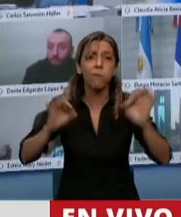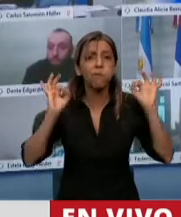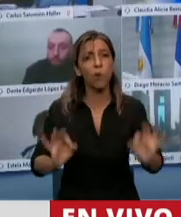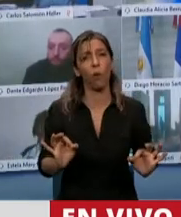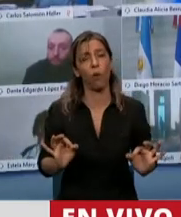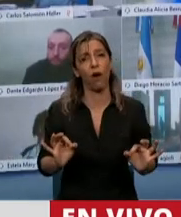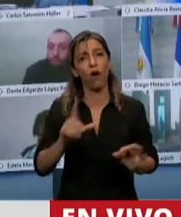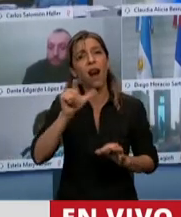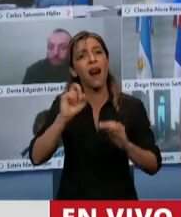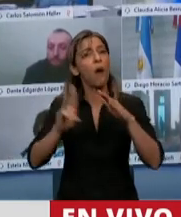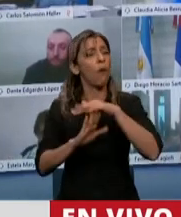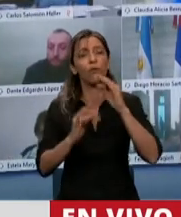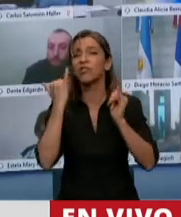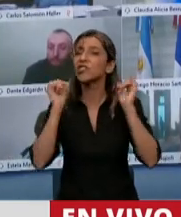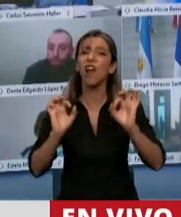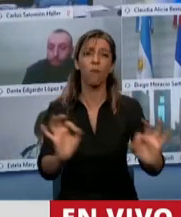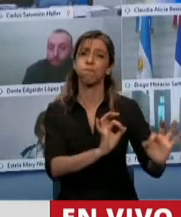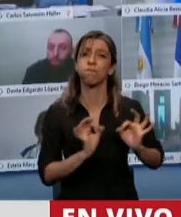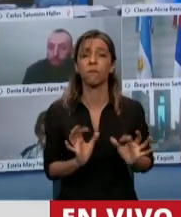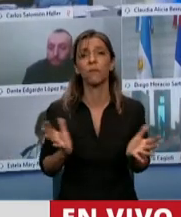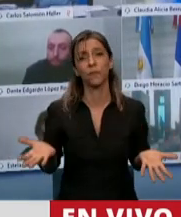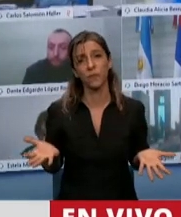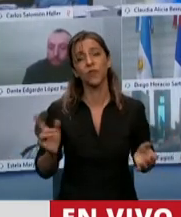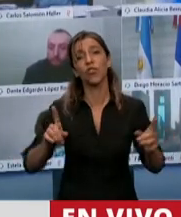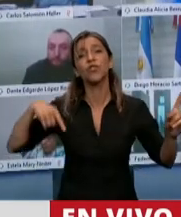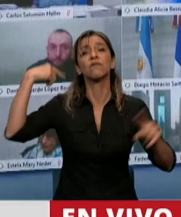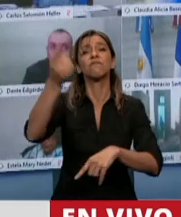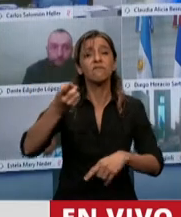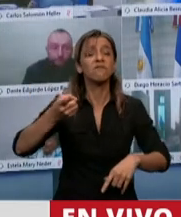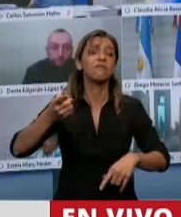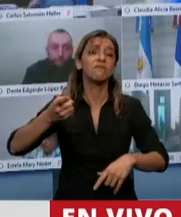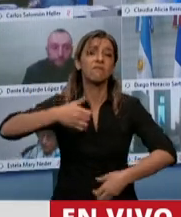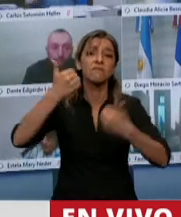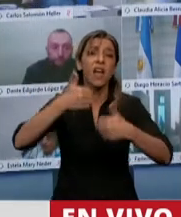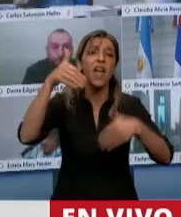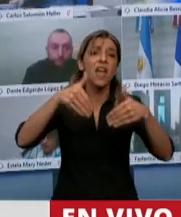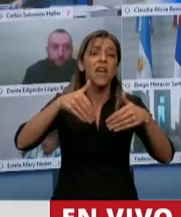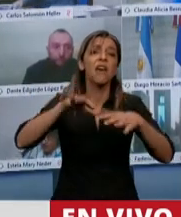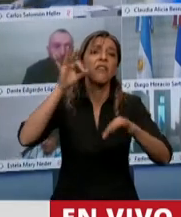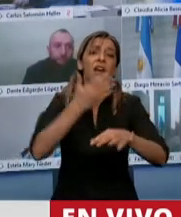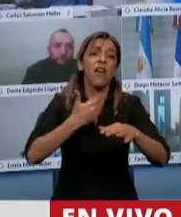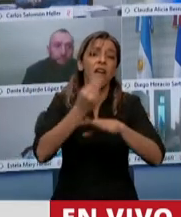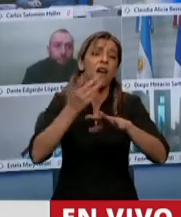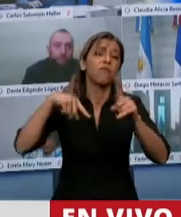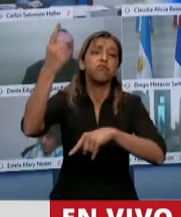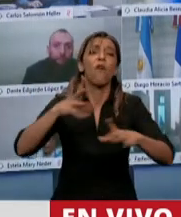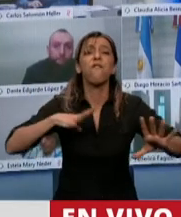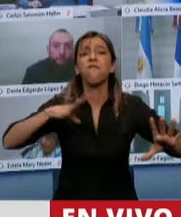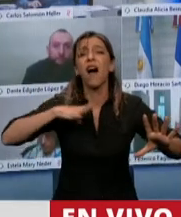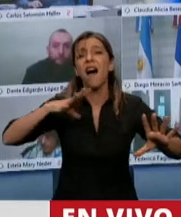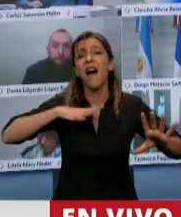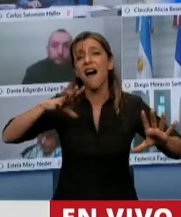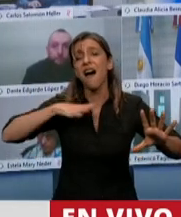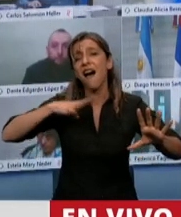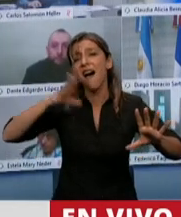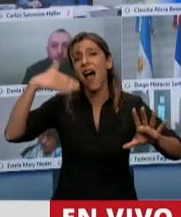creo, presidente, que las elecciones del año que viene y para la elección del año que viene falta mucho, que hay que dejar eso para el año